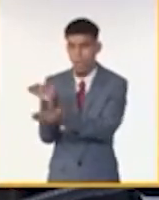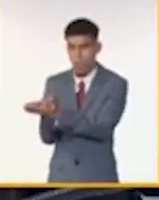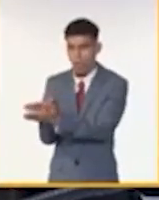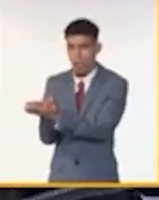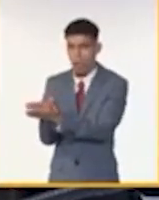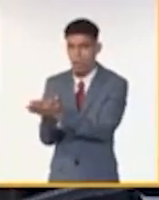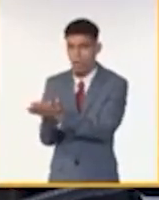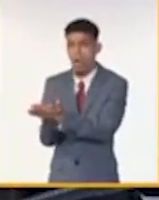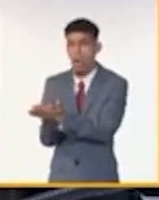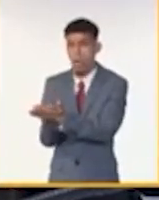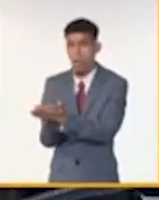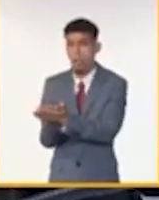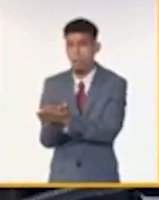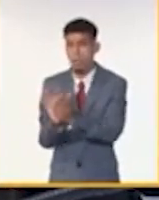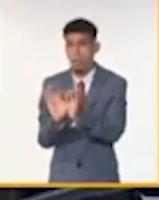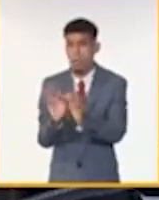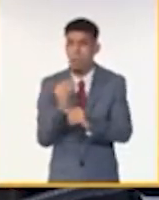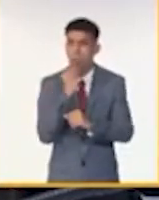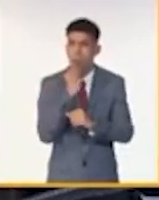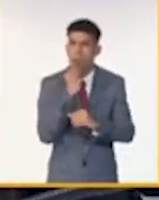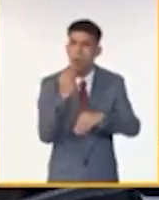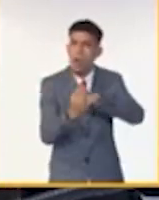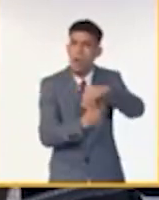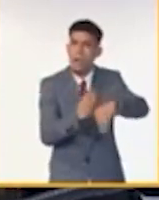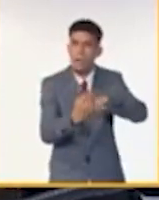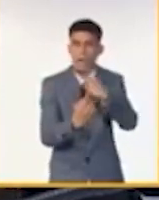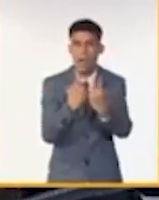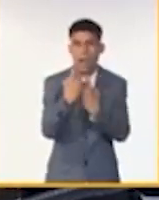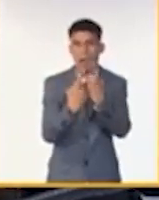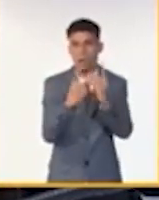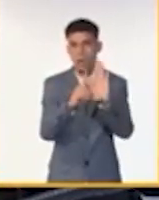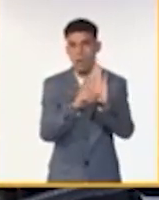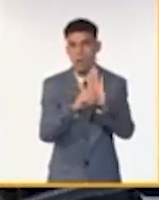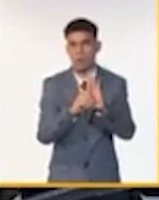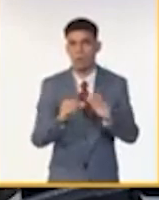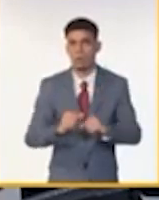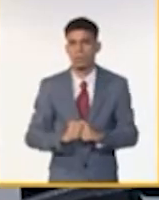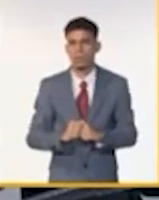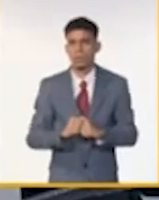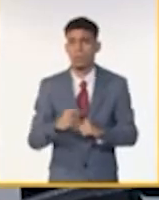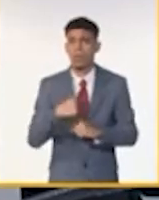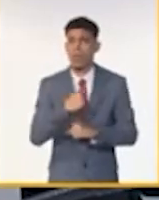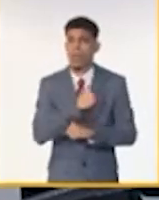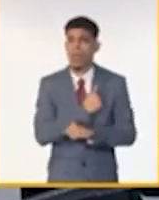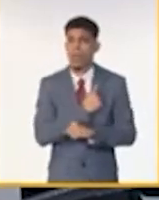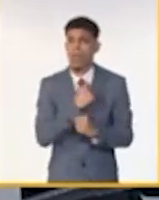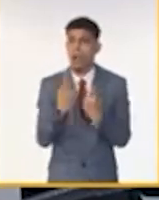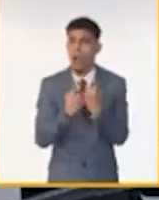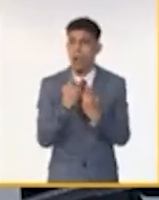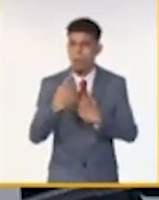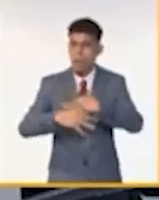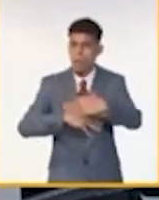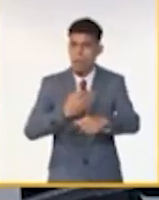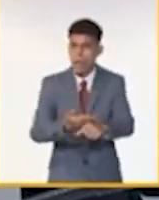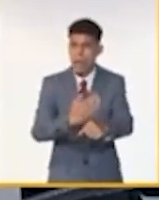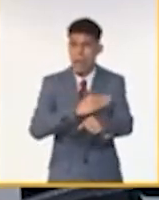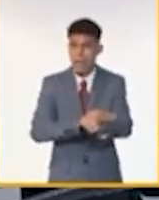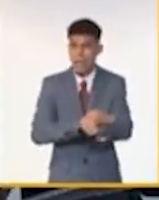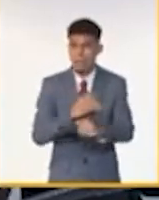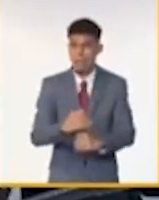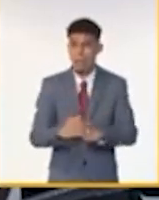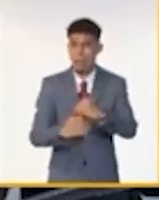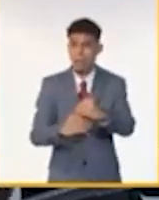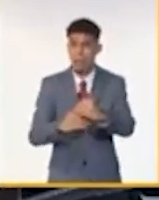lean se podrá referir a ellos posteriormente y aquí quiero hacer un aparte un momento antes de ir a este proceso de